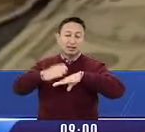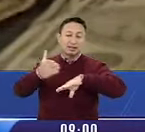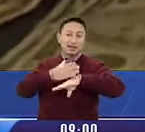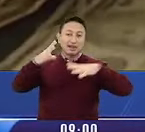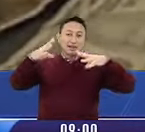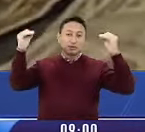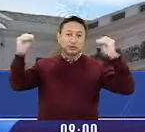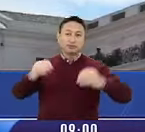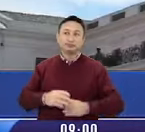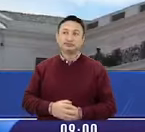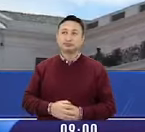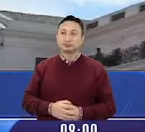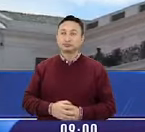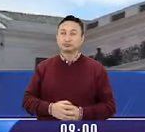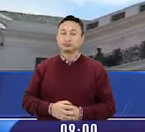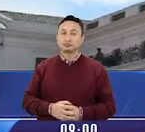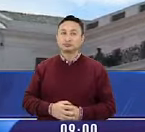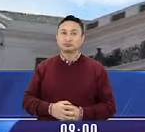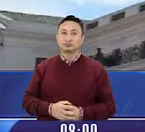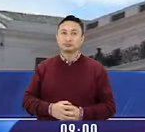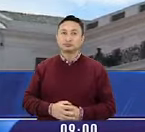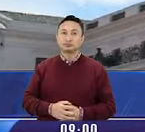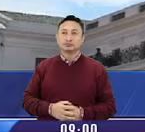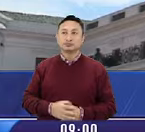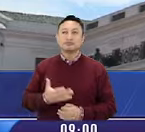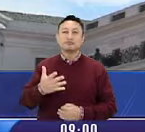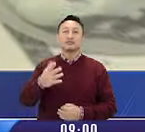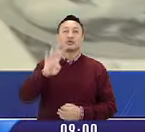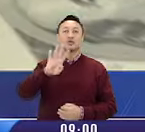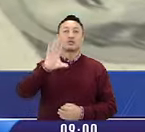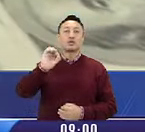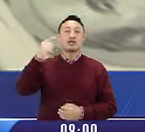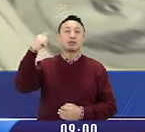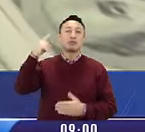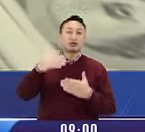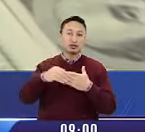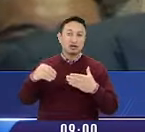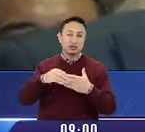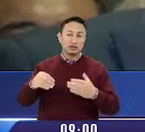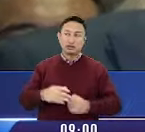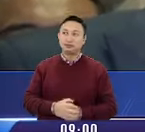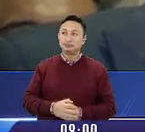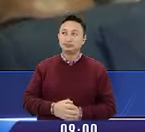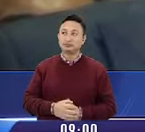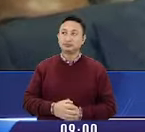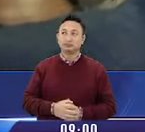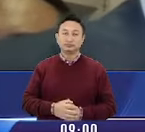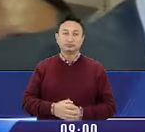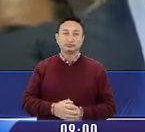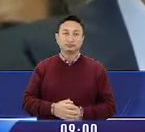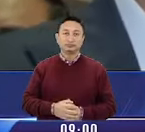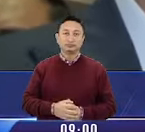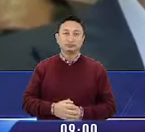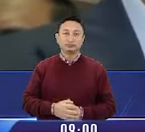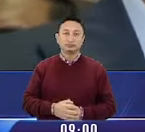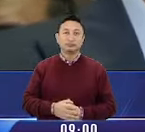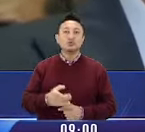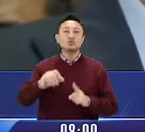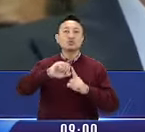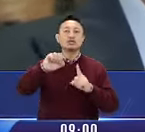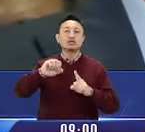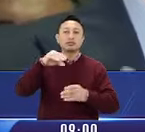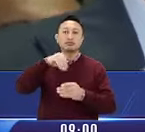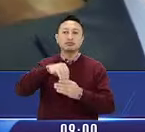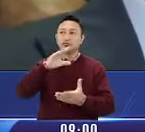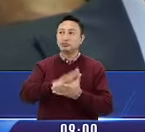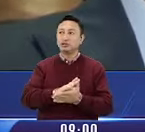eléctrica, lo que al régimen le significaría alrededor de 40 millones de dólares. Un decreto ejecutivo y hay un sistema que se está implementando